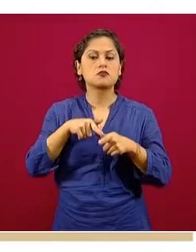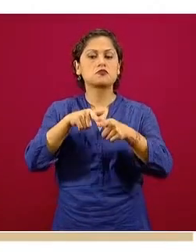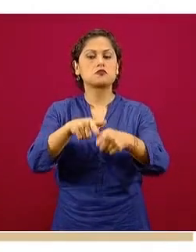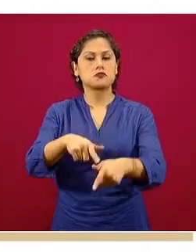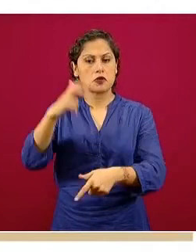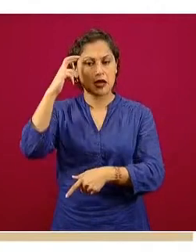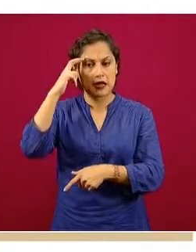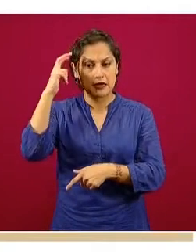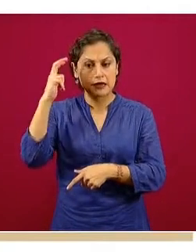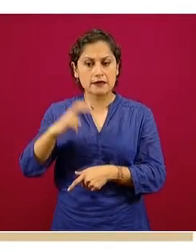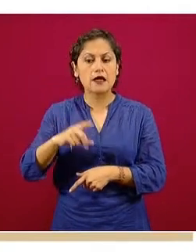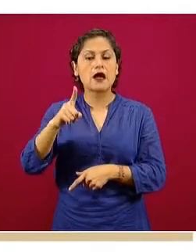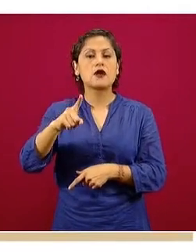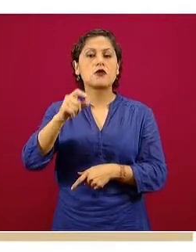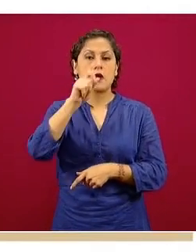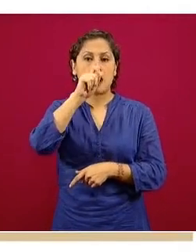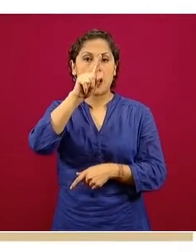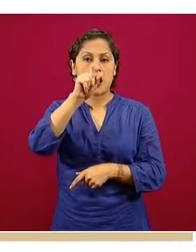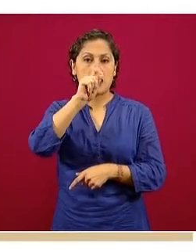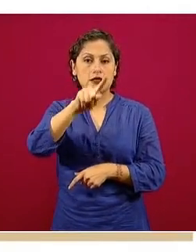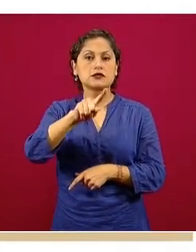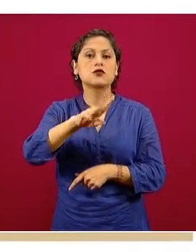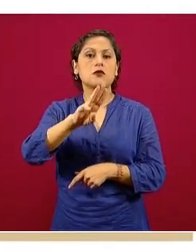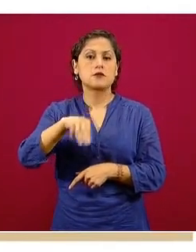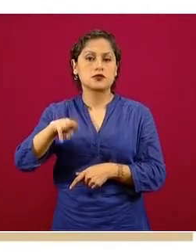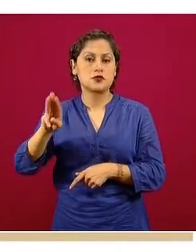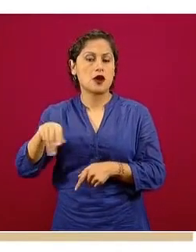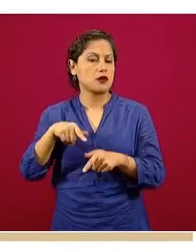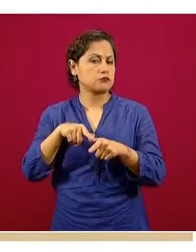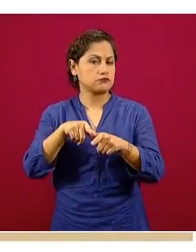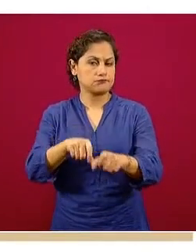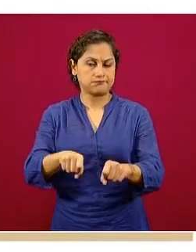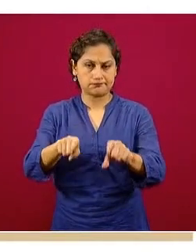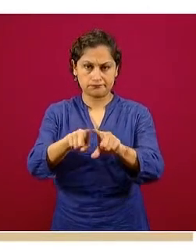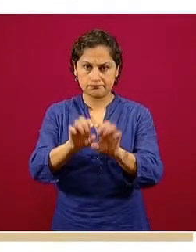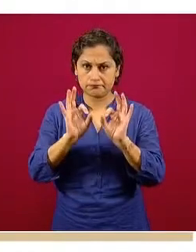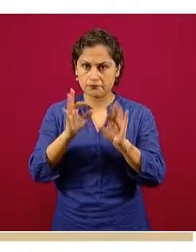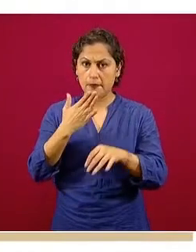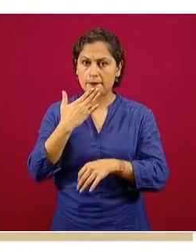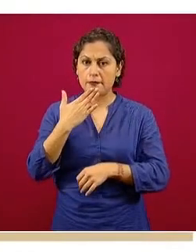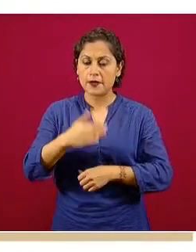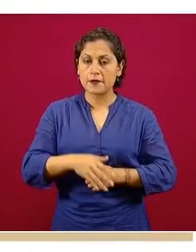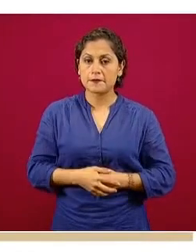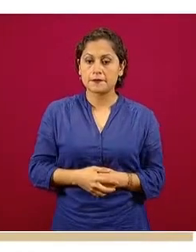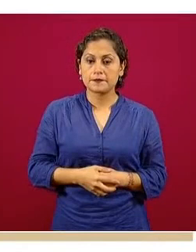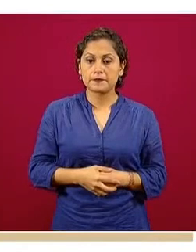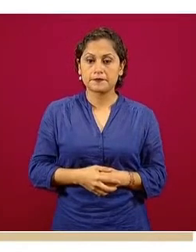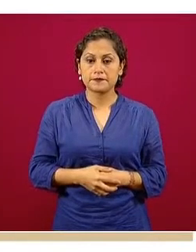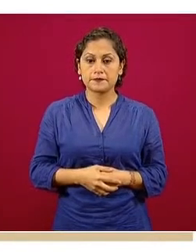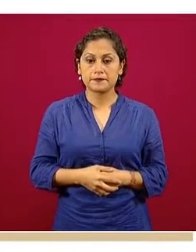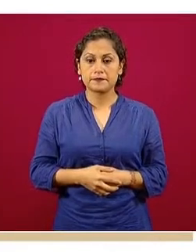y michoacán también bastante estables en sus números en las últimas semanas